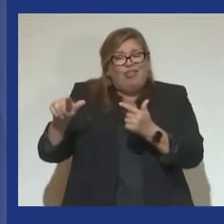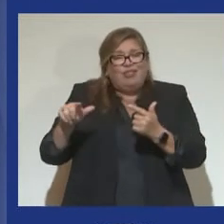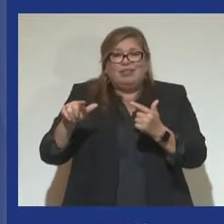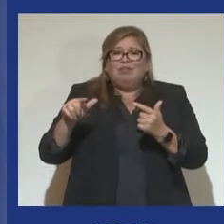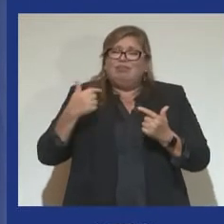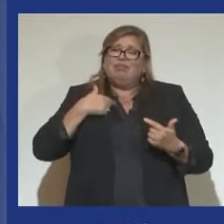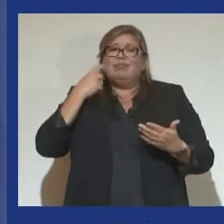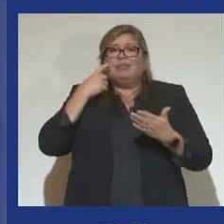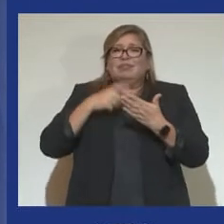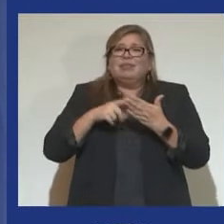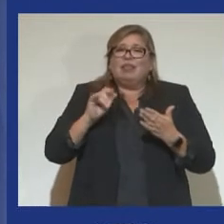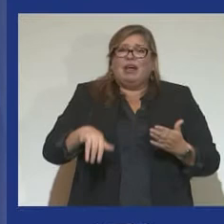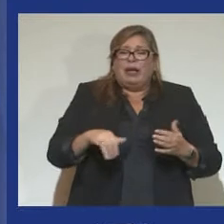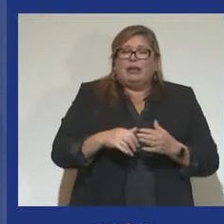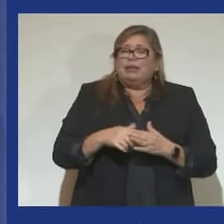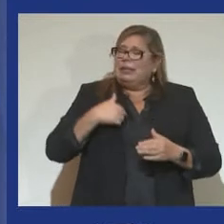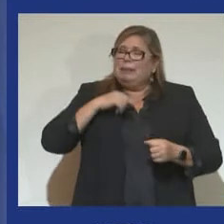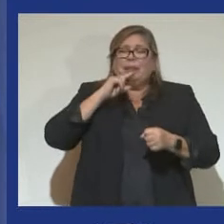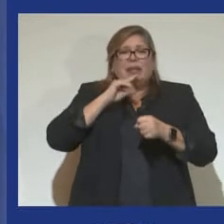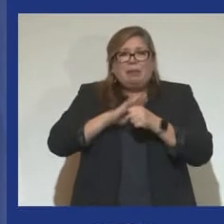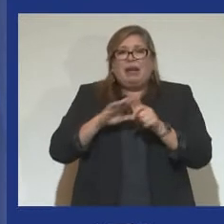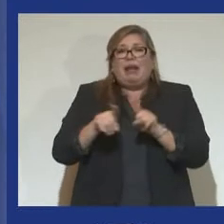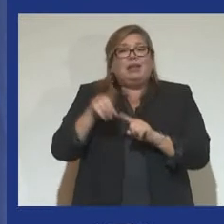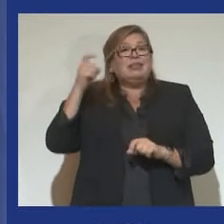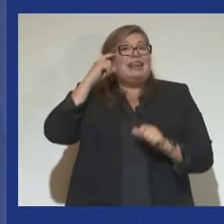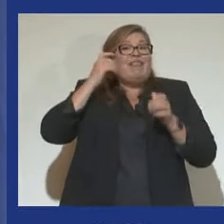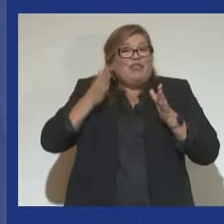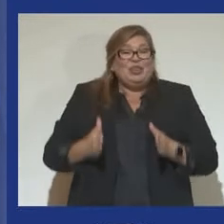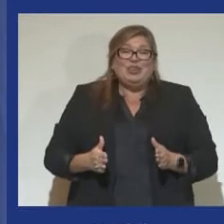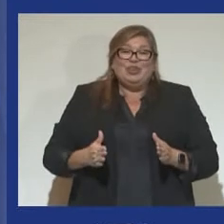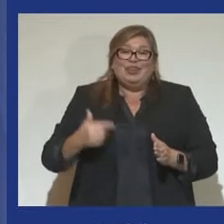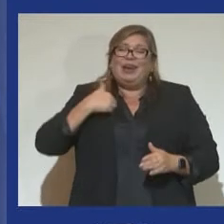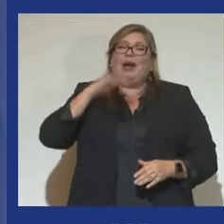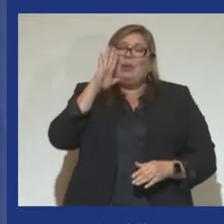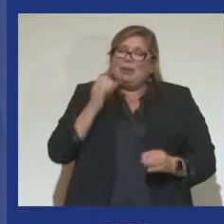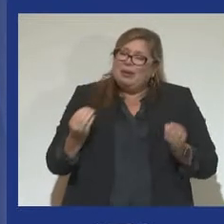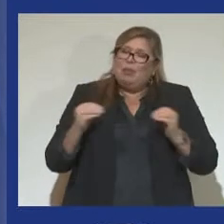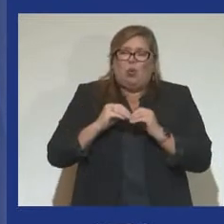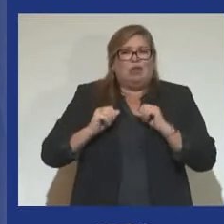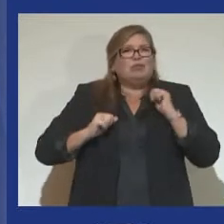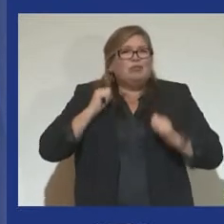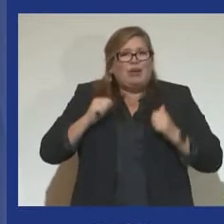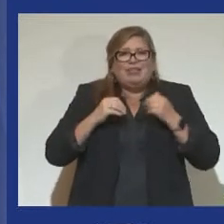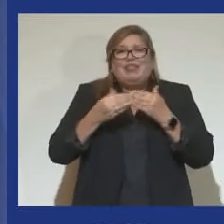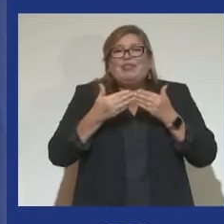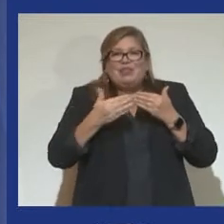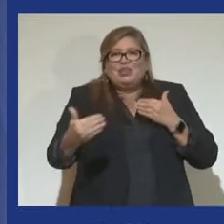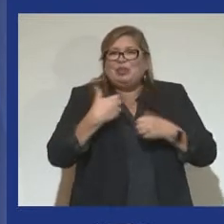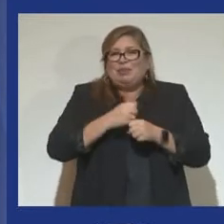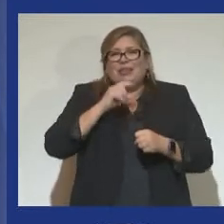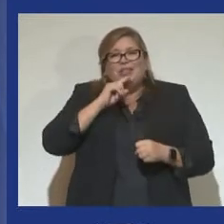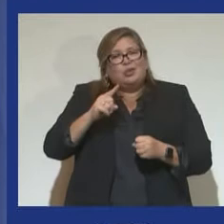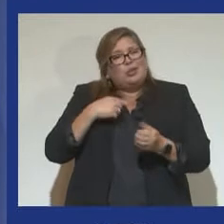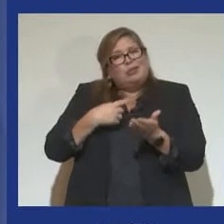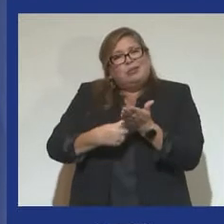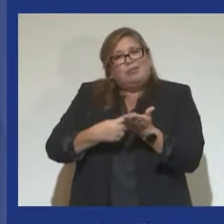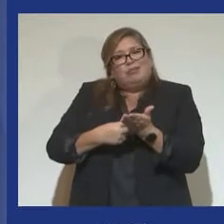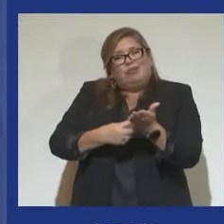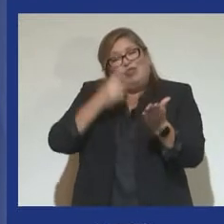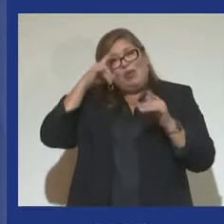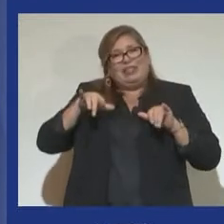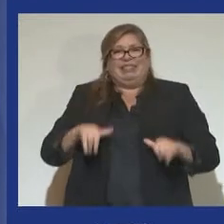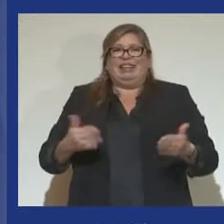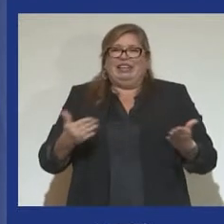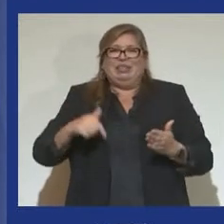reconozco eso y estoy comprometido como gobernador a ser más agresivo en el futuro para poder